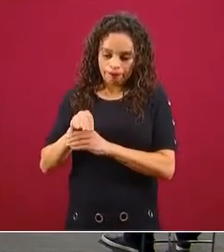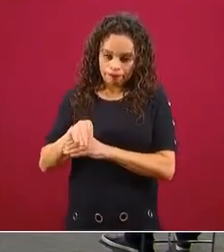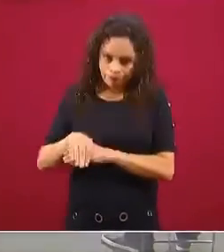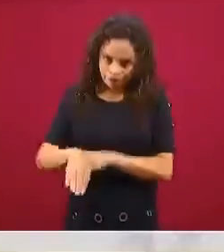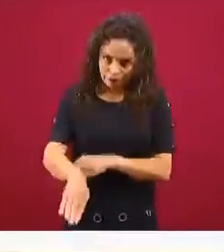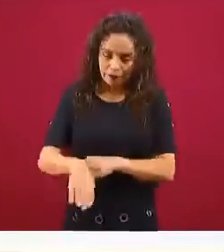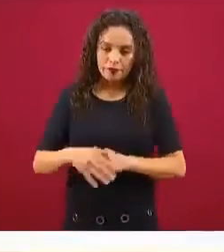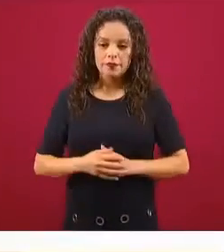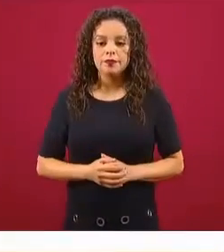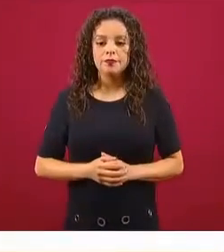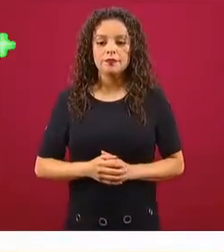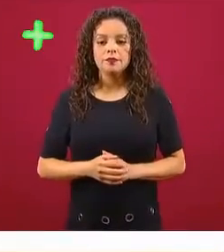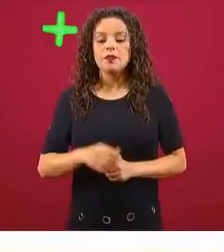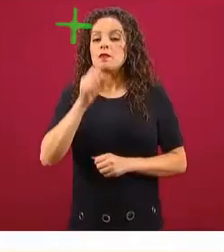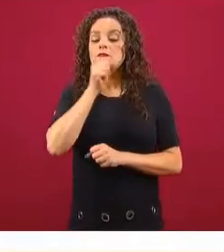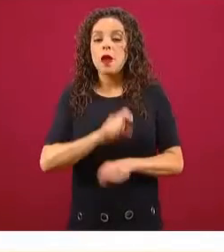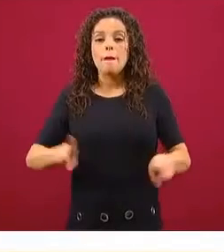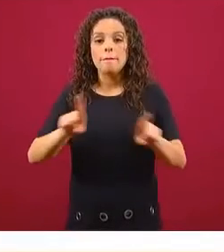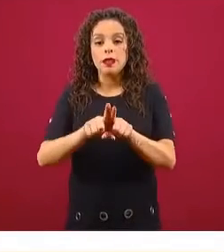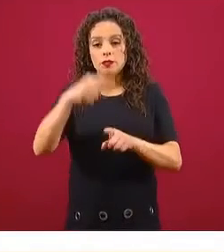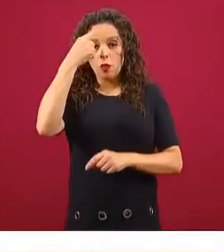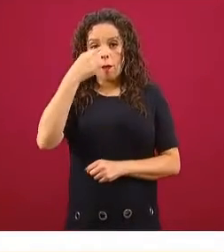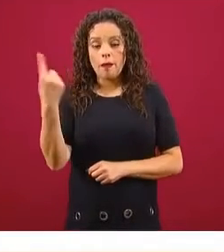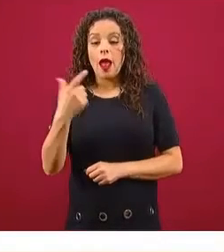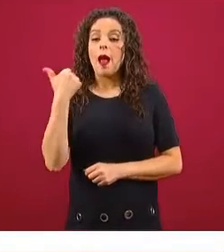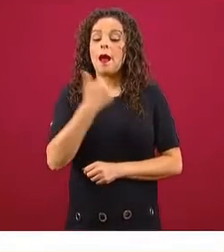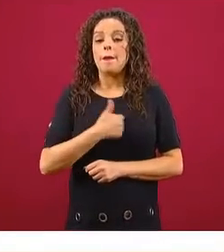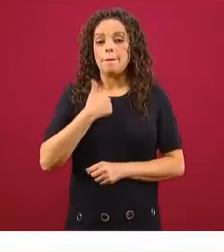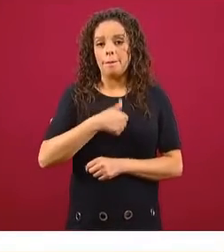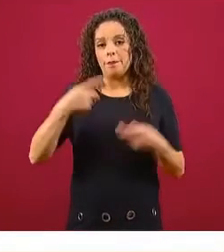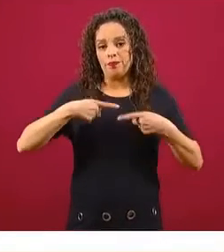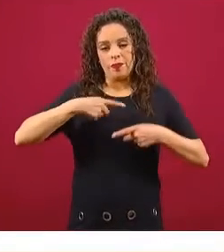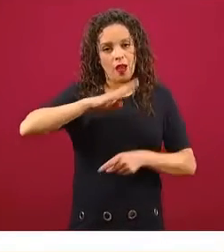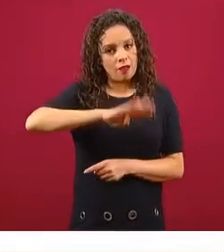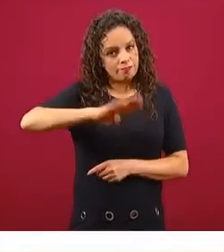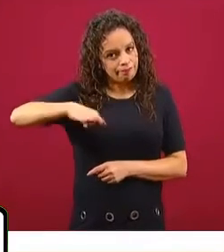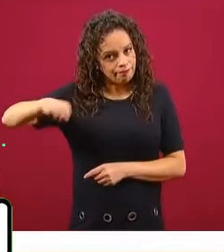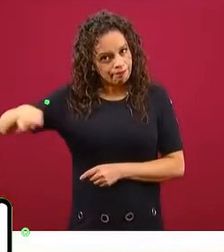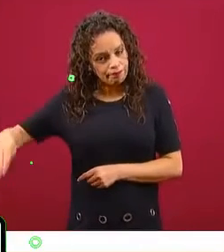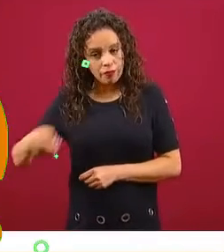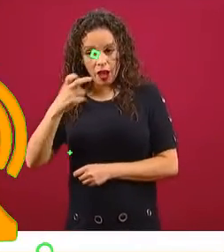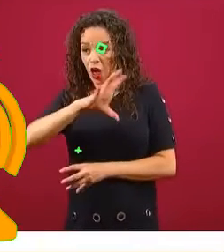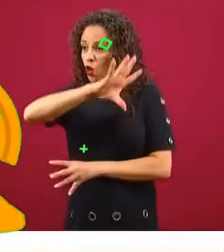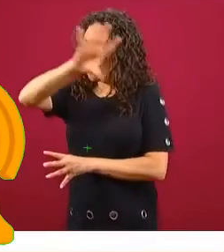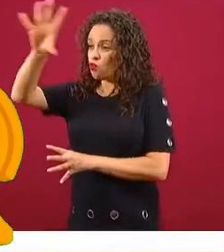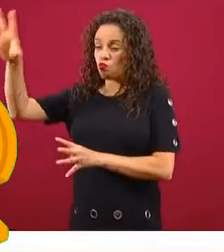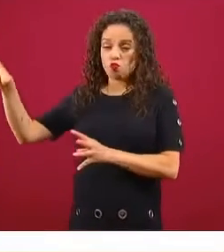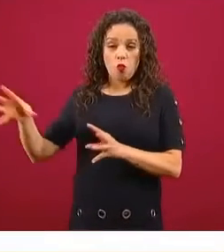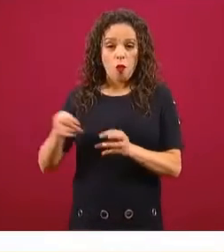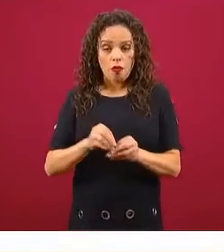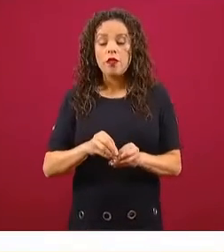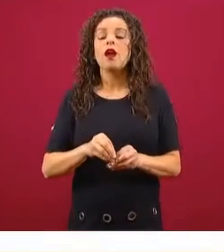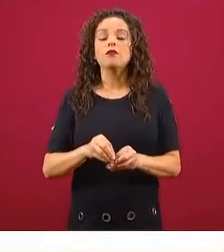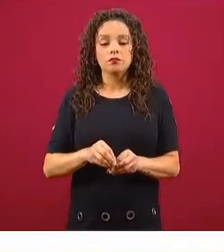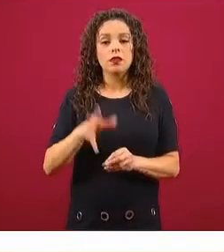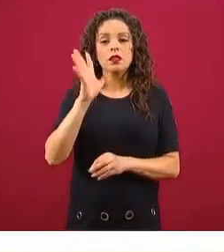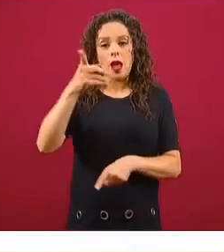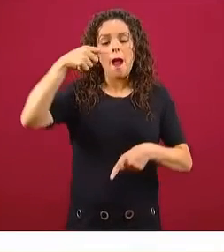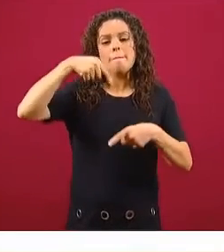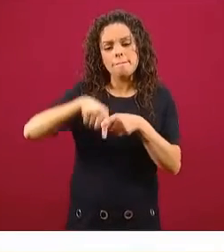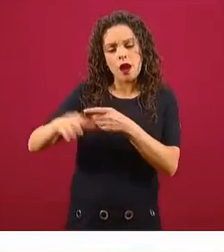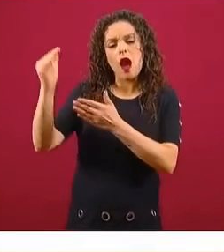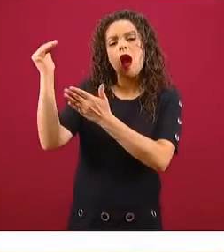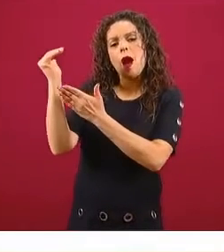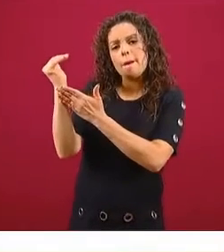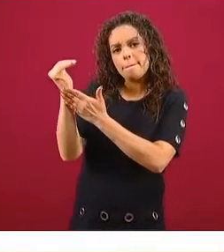Lo mismo para las defunciones, todas y cada una de ellas muy lamentables. Tenemos una desaceleración. Empezamos